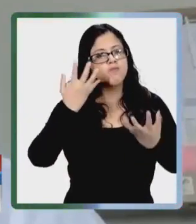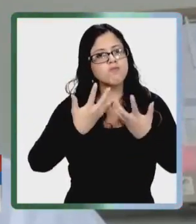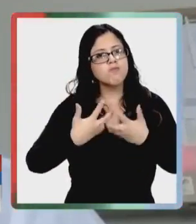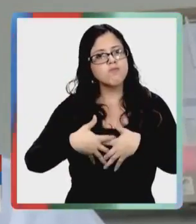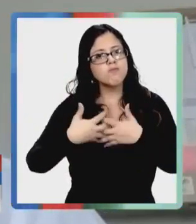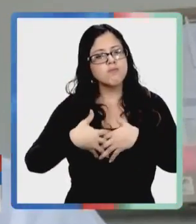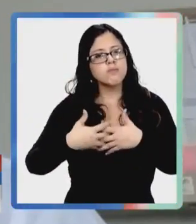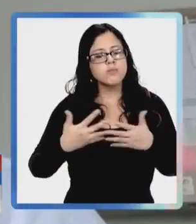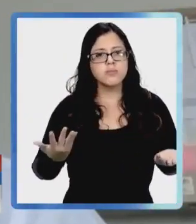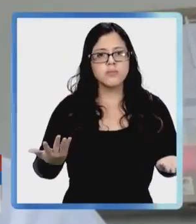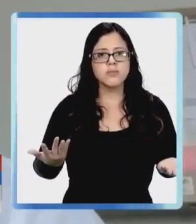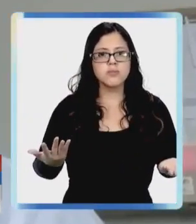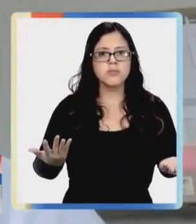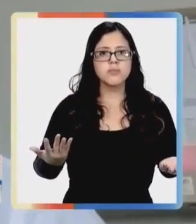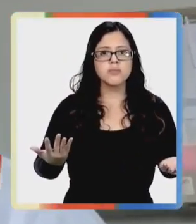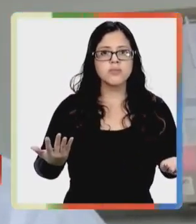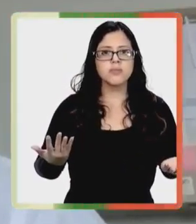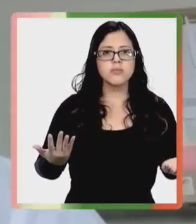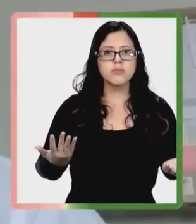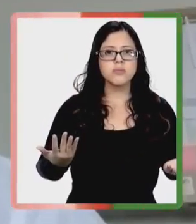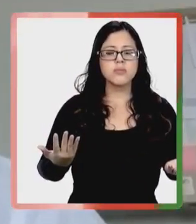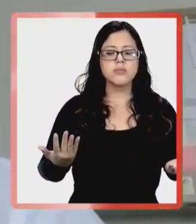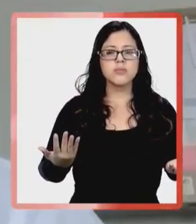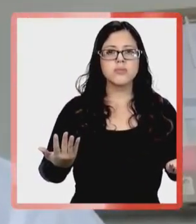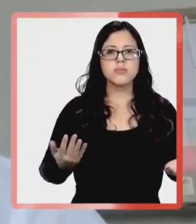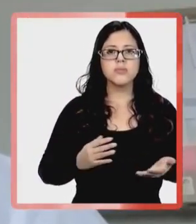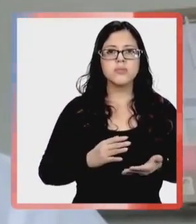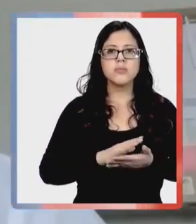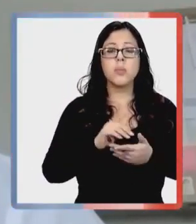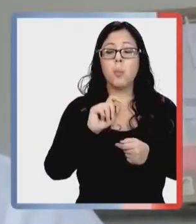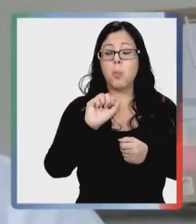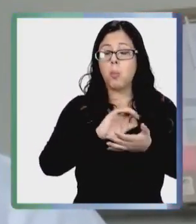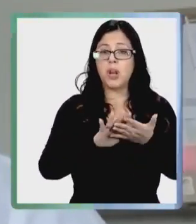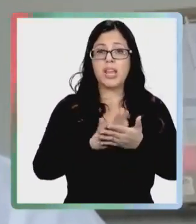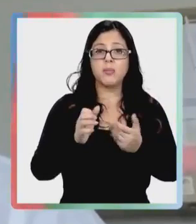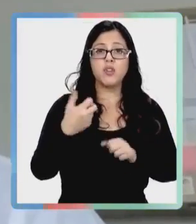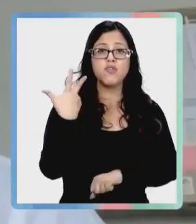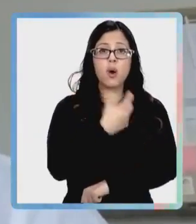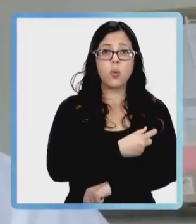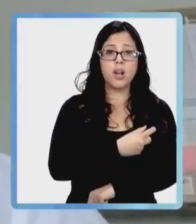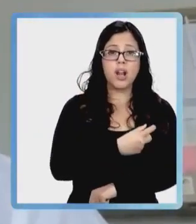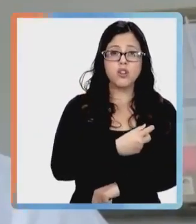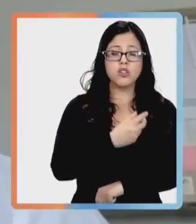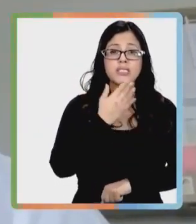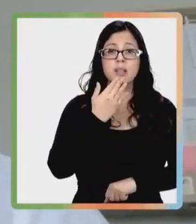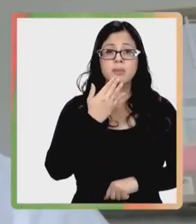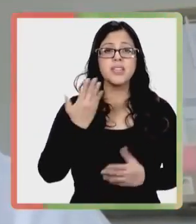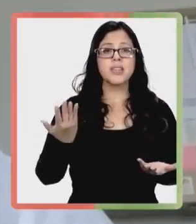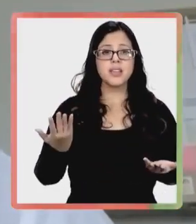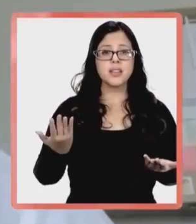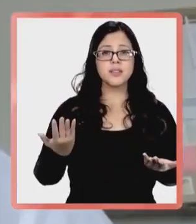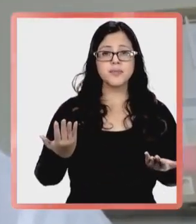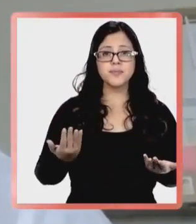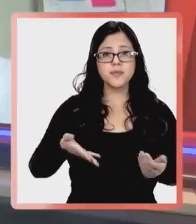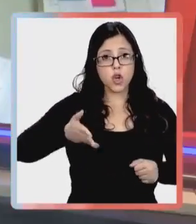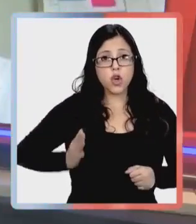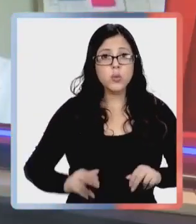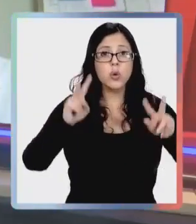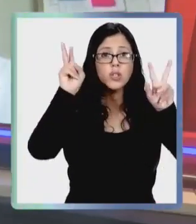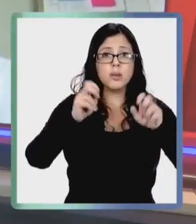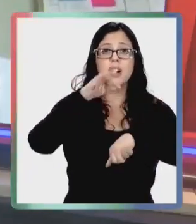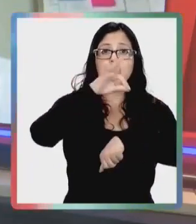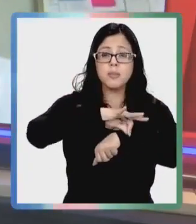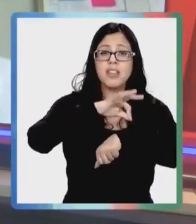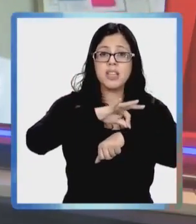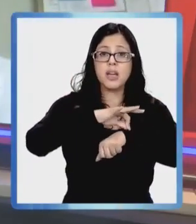por ahí lo trillado, es el menos común de los sentidos. Vacunarnos. Seguir estrictamente la medicación